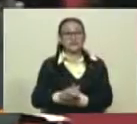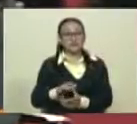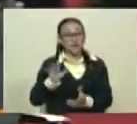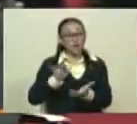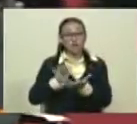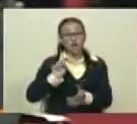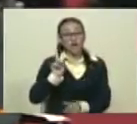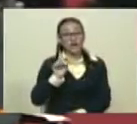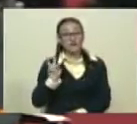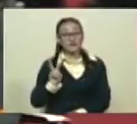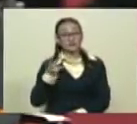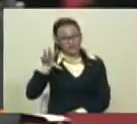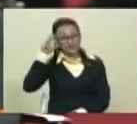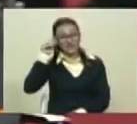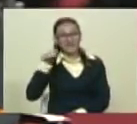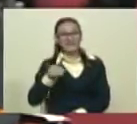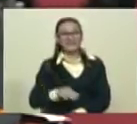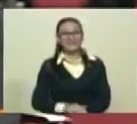¿Comprendido?